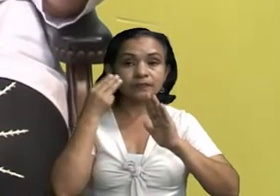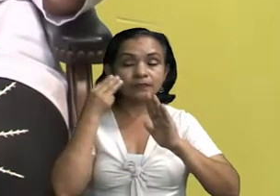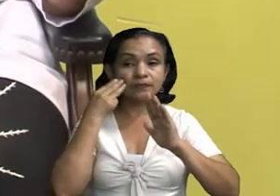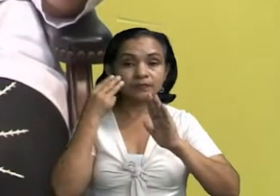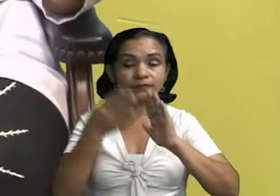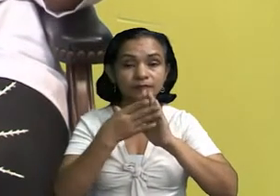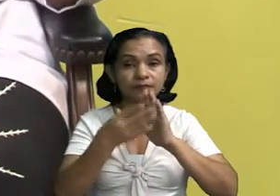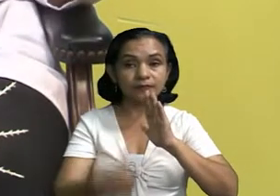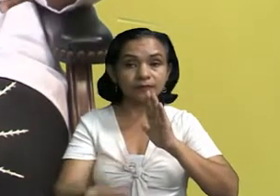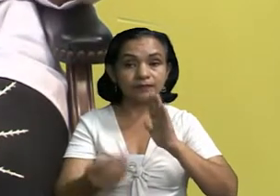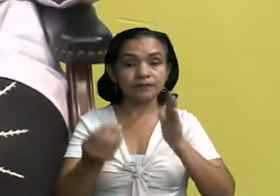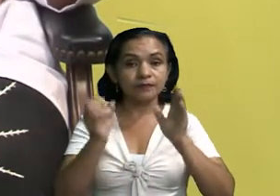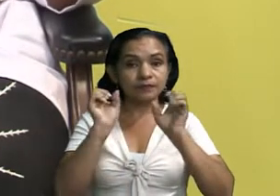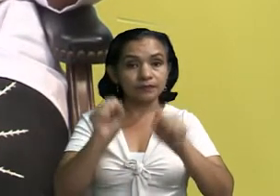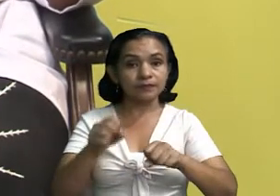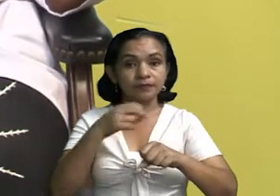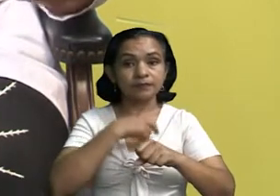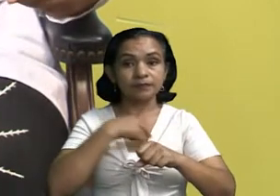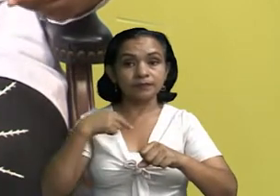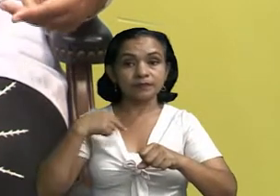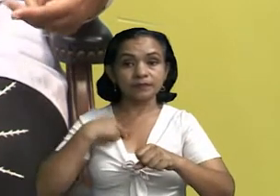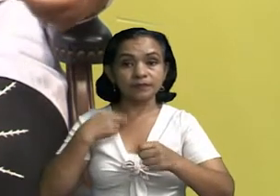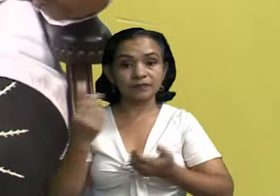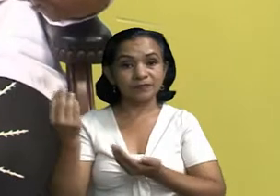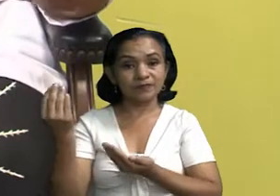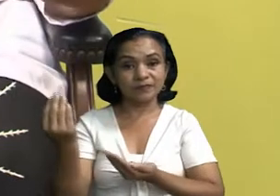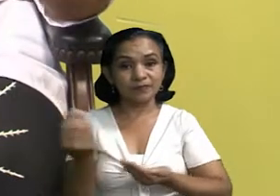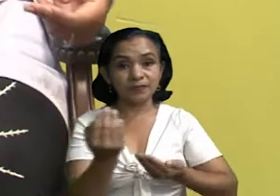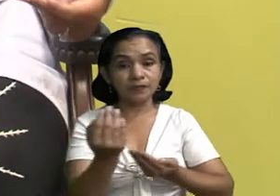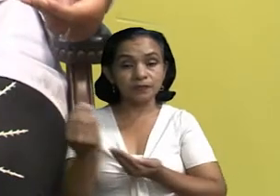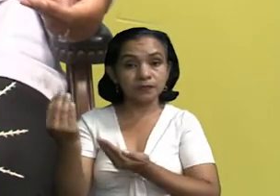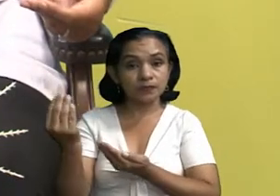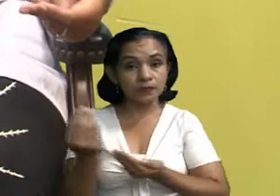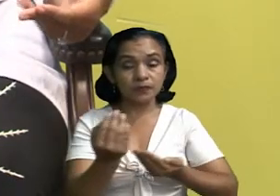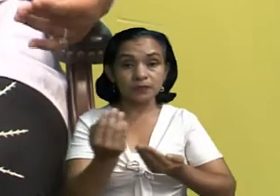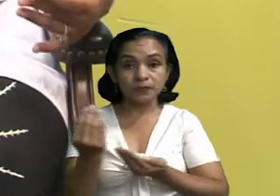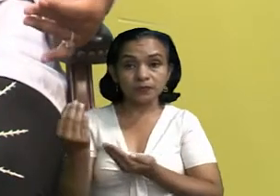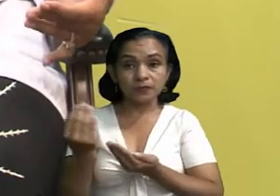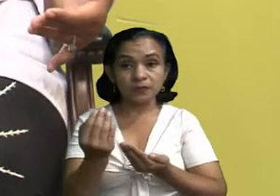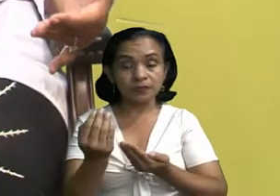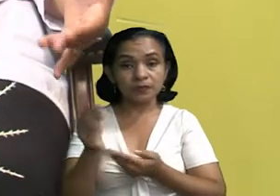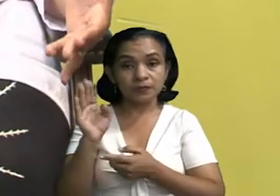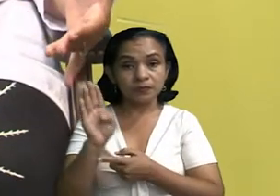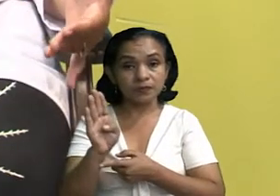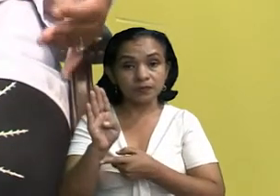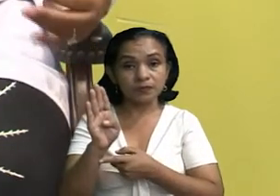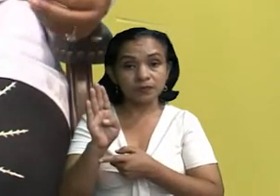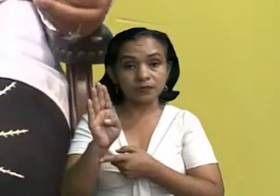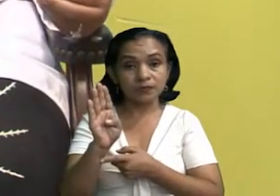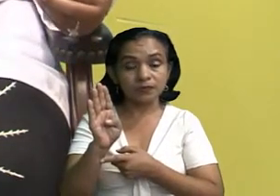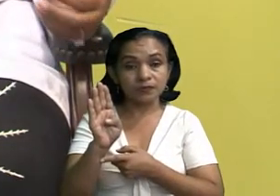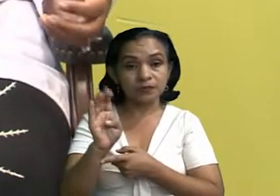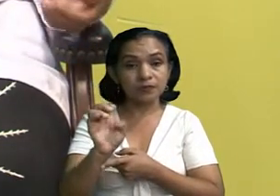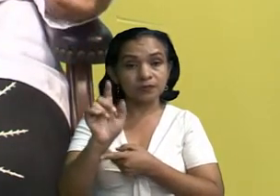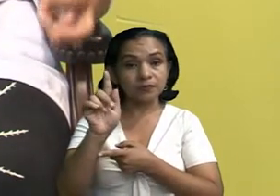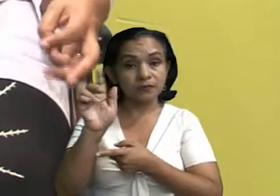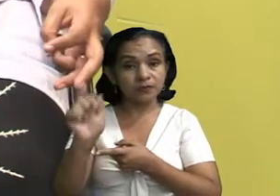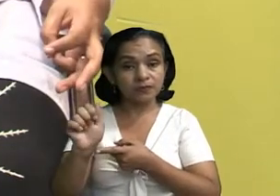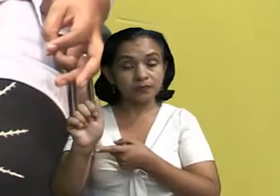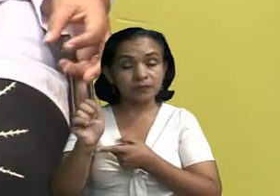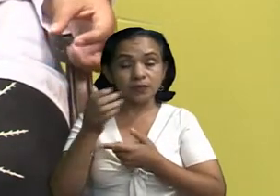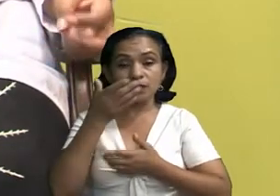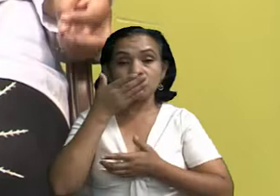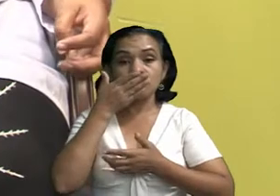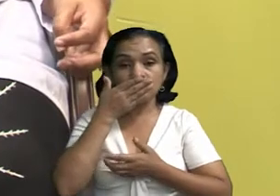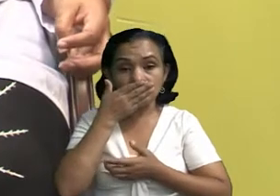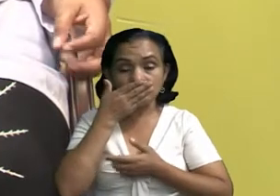transmisión vertical le puede causar al neonato, teniendo el estreptococo beta hemolítico, puede causar